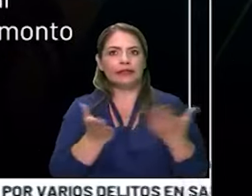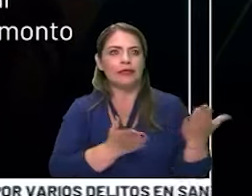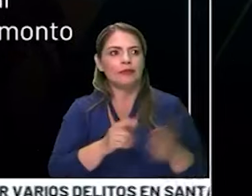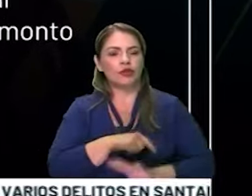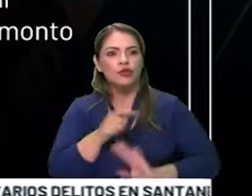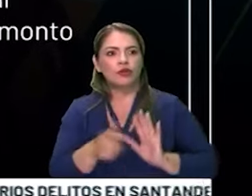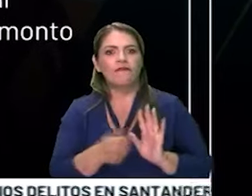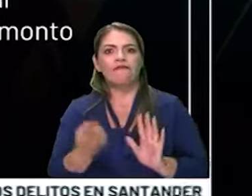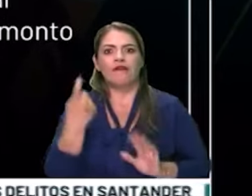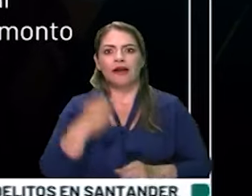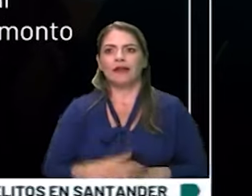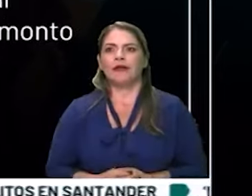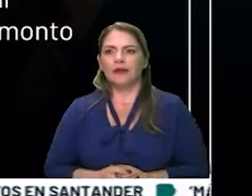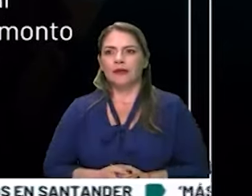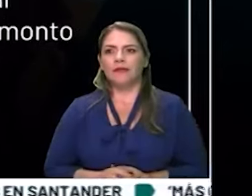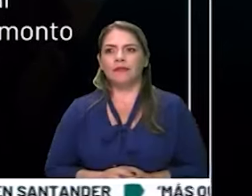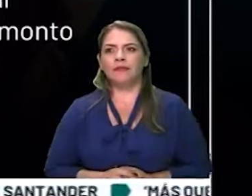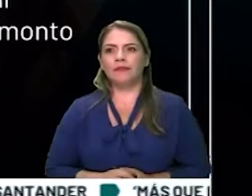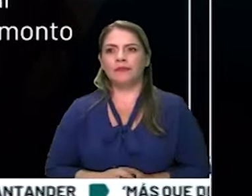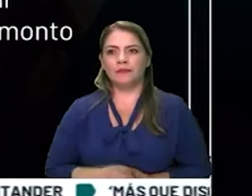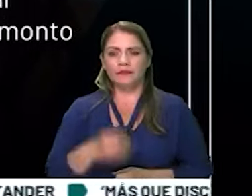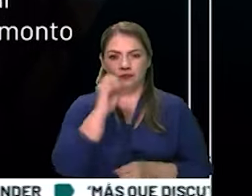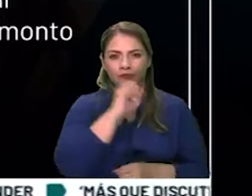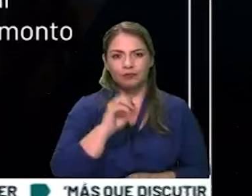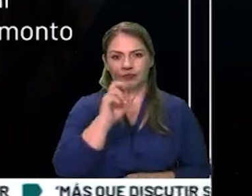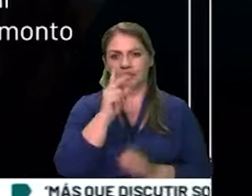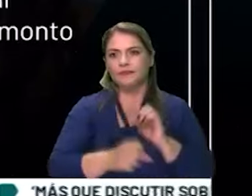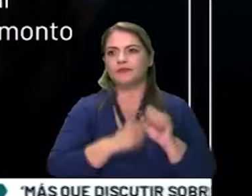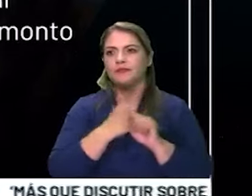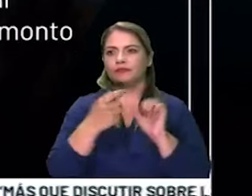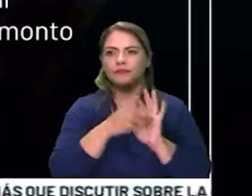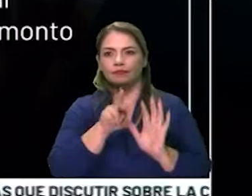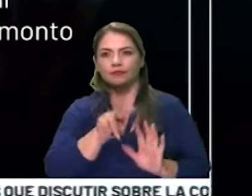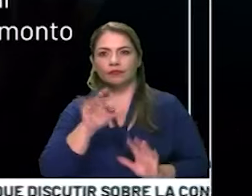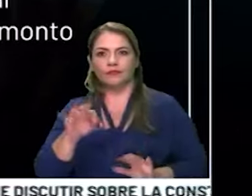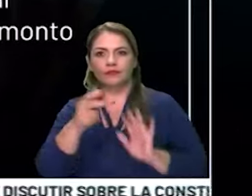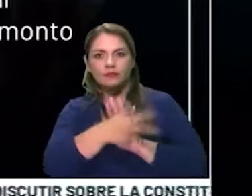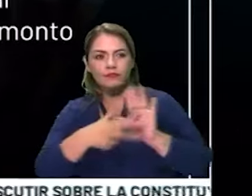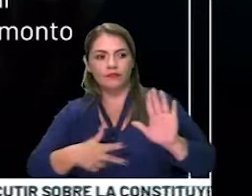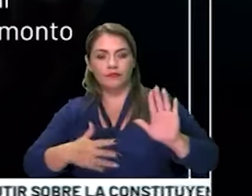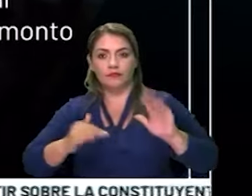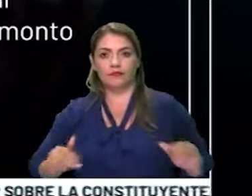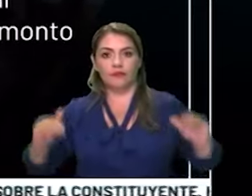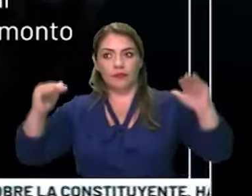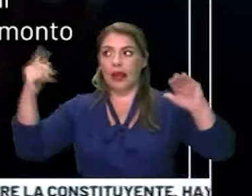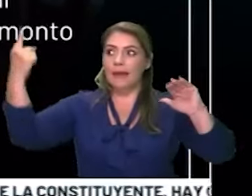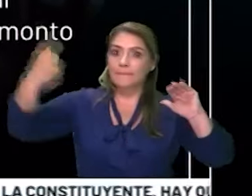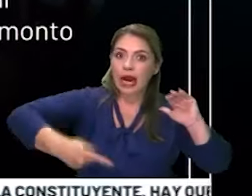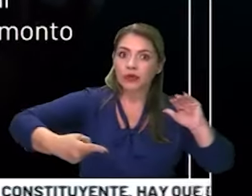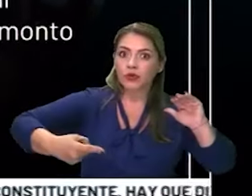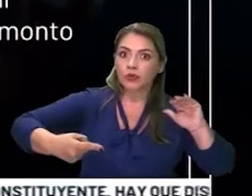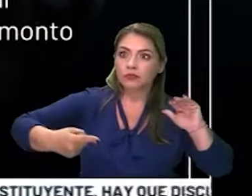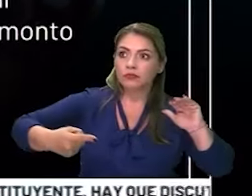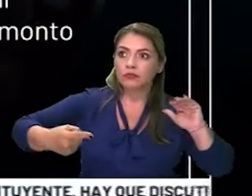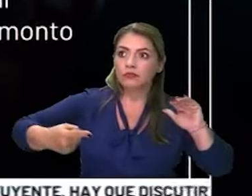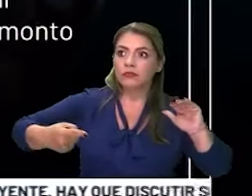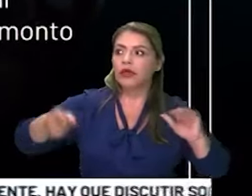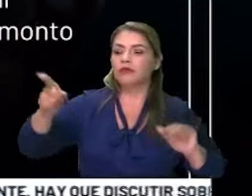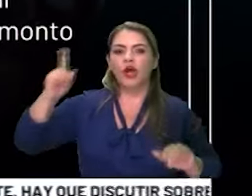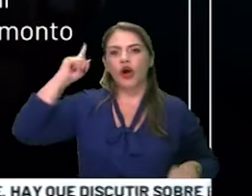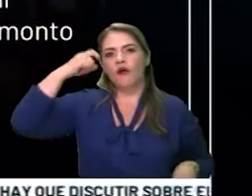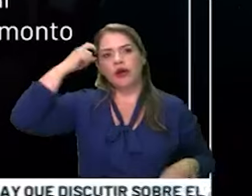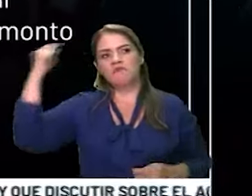plan de beneficios en octubre de 2023 la corte constitucional ordenó hacerlo pero incluso Entonces el gobierno no pagó